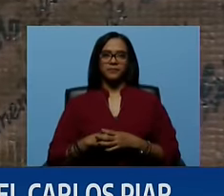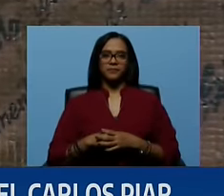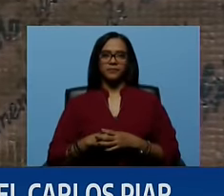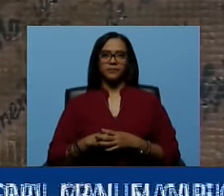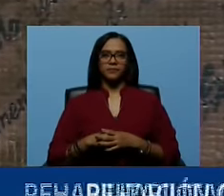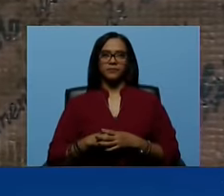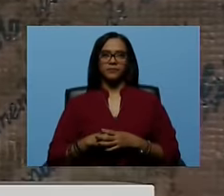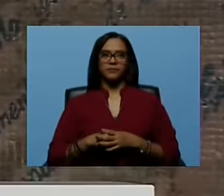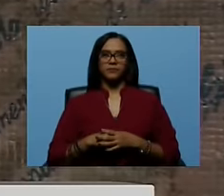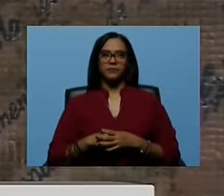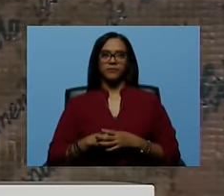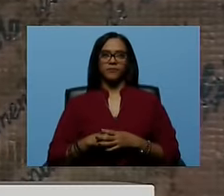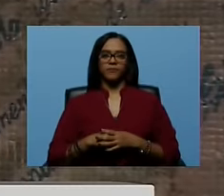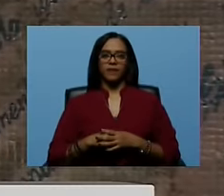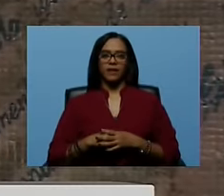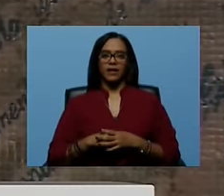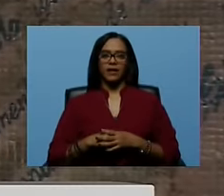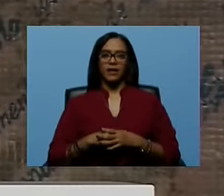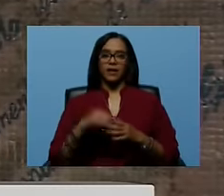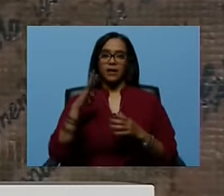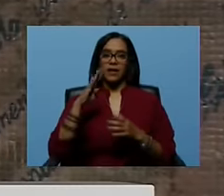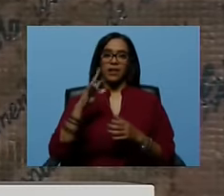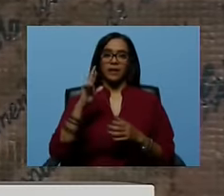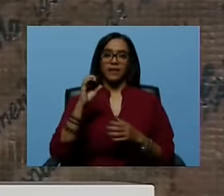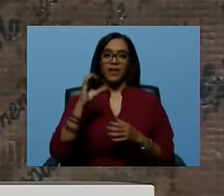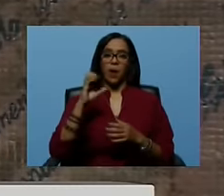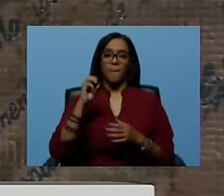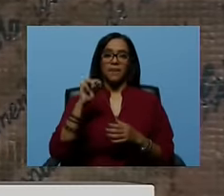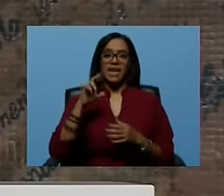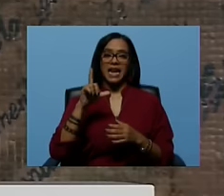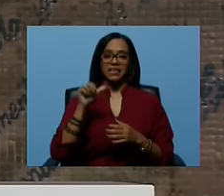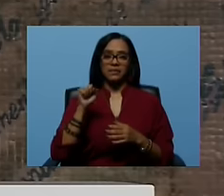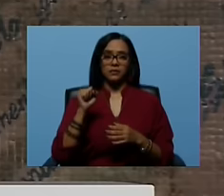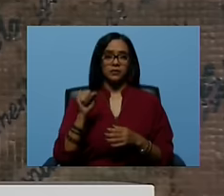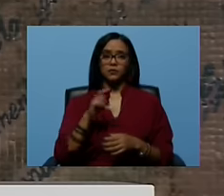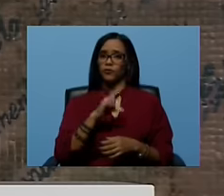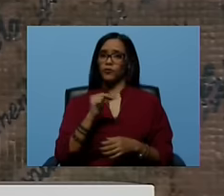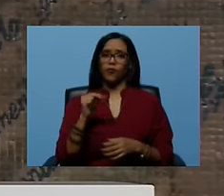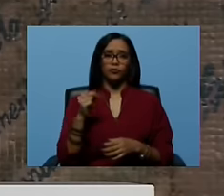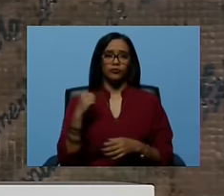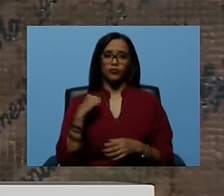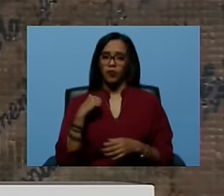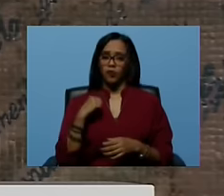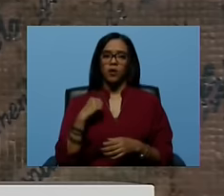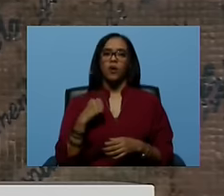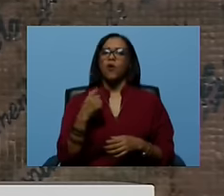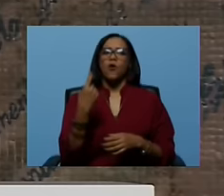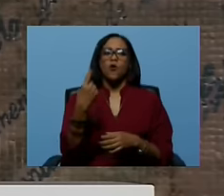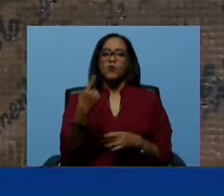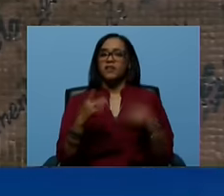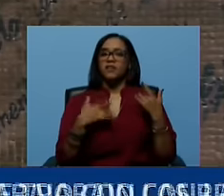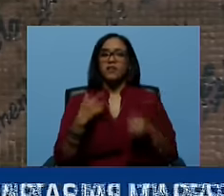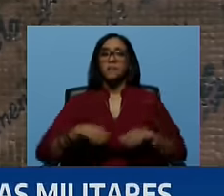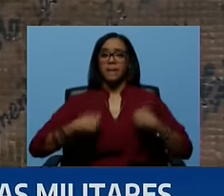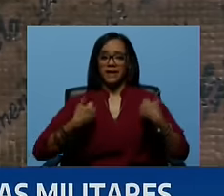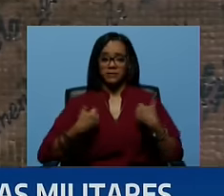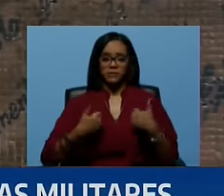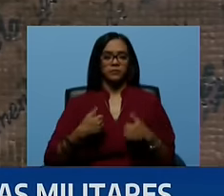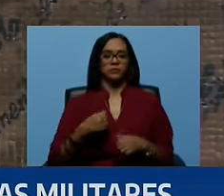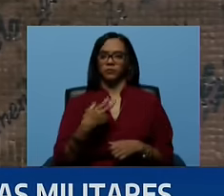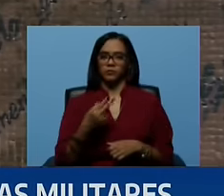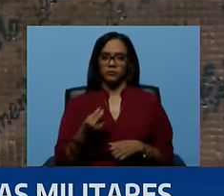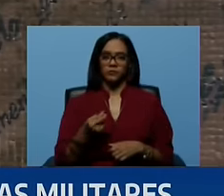caron las bricom miles no son un operativo más las bricom miles